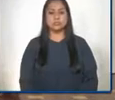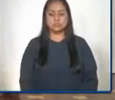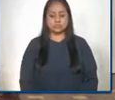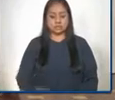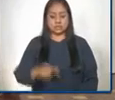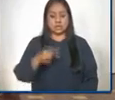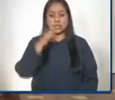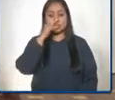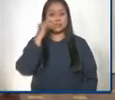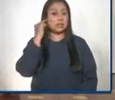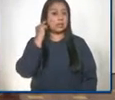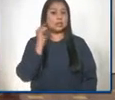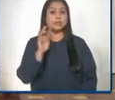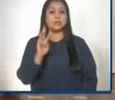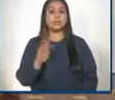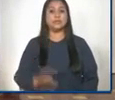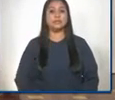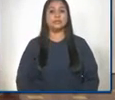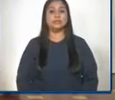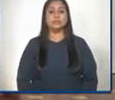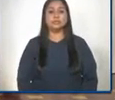TGW.